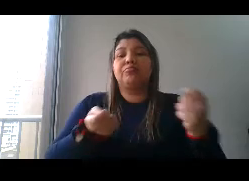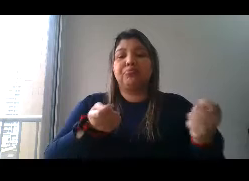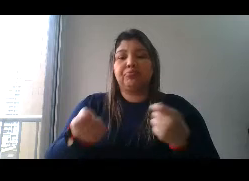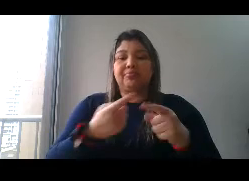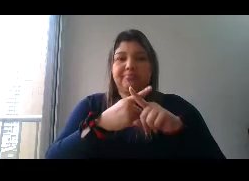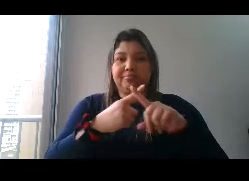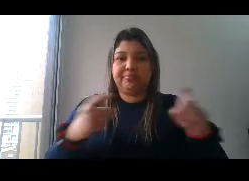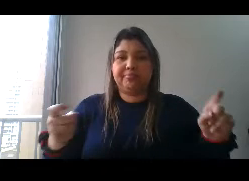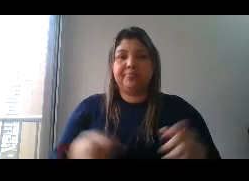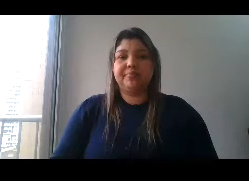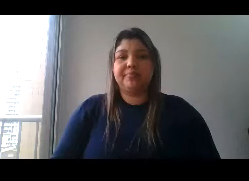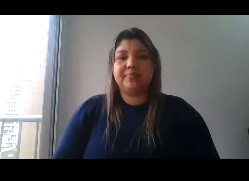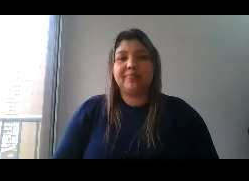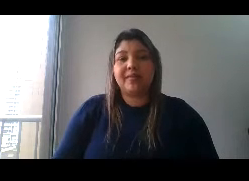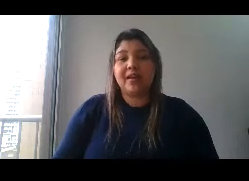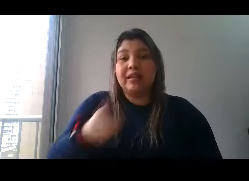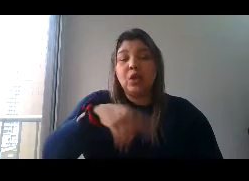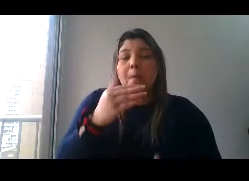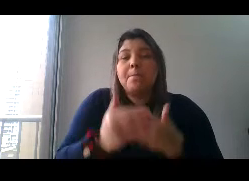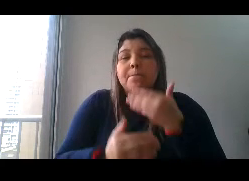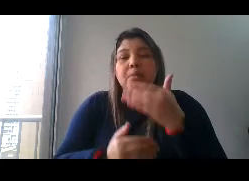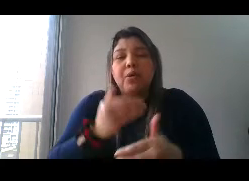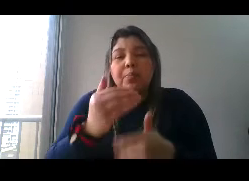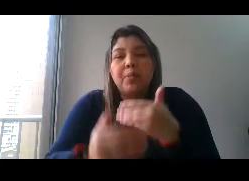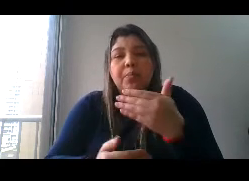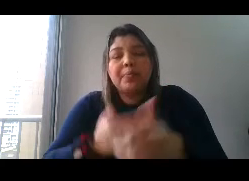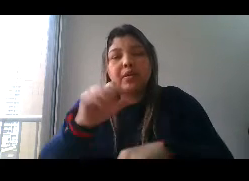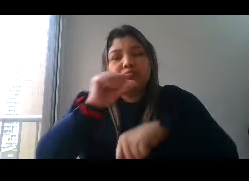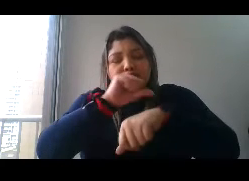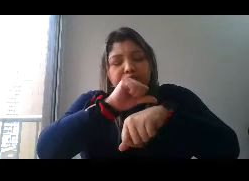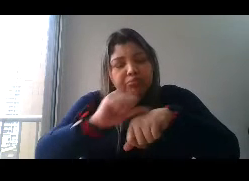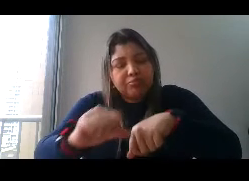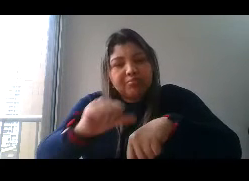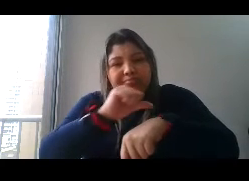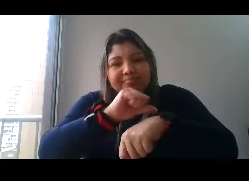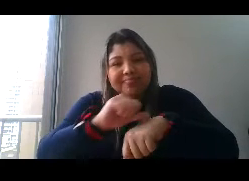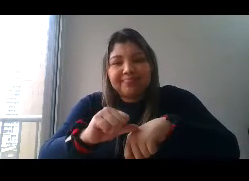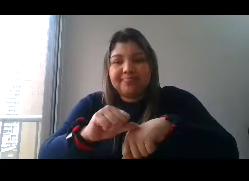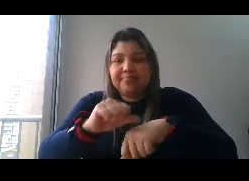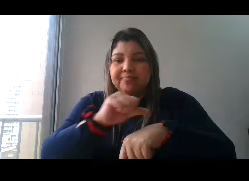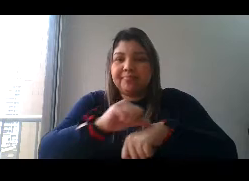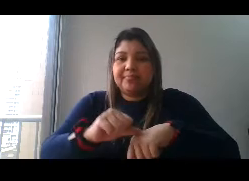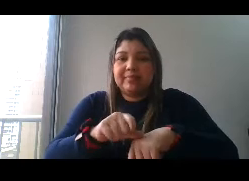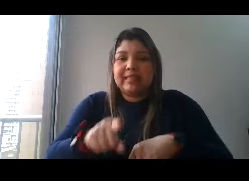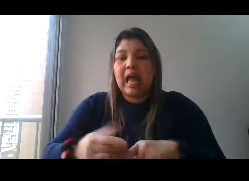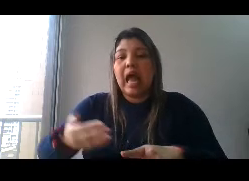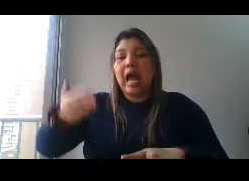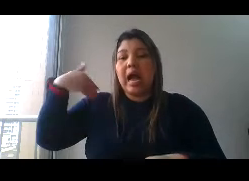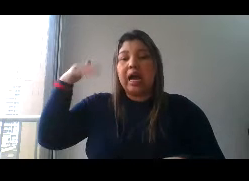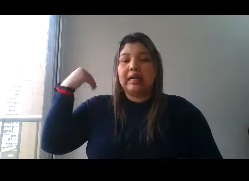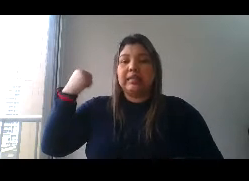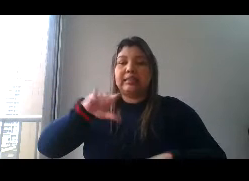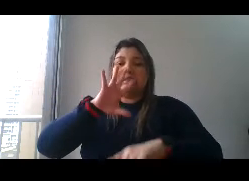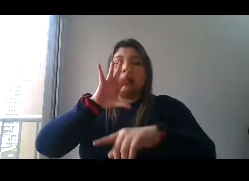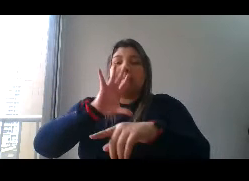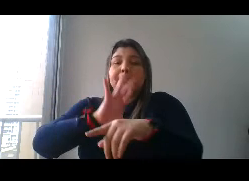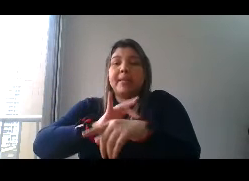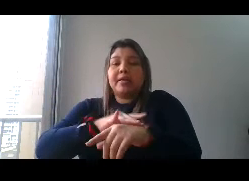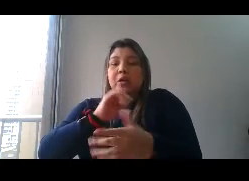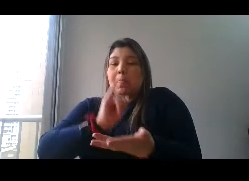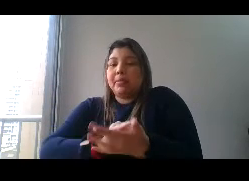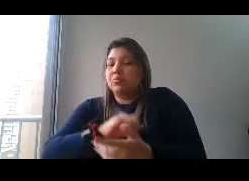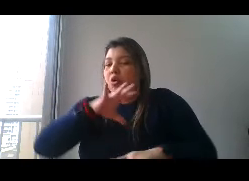procedimiento quirúrgico, el procedimiento quirúrgico que se realizaba era programado por el mismo cirujano, por el